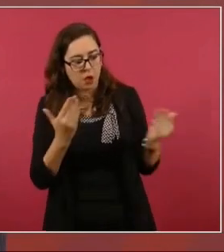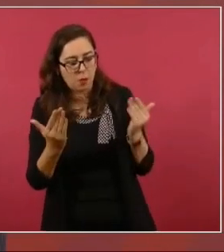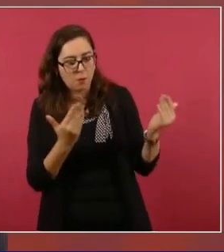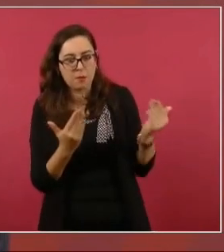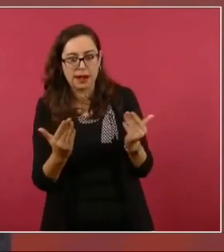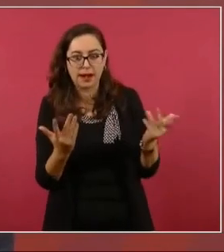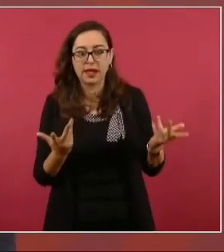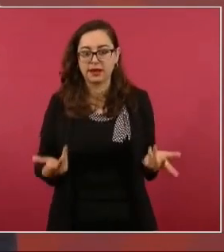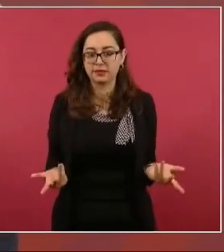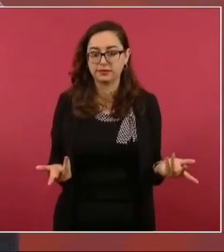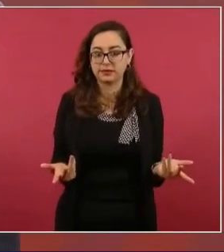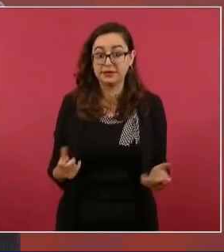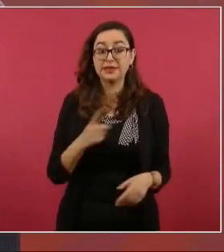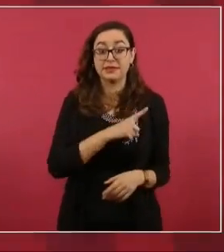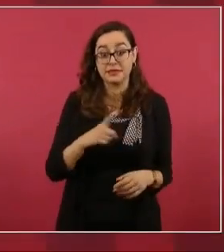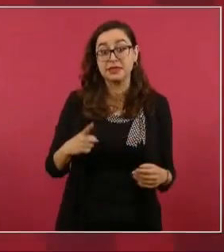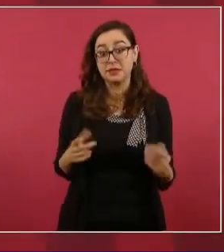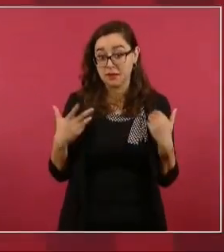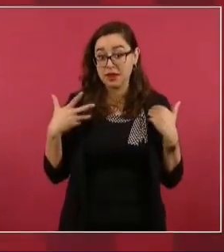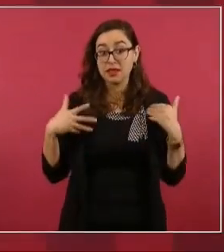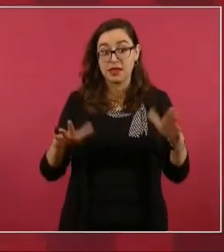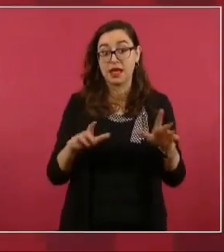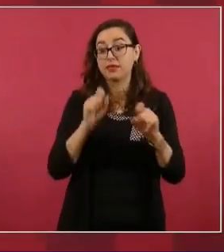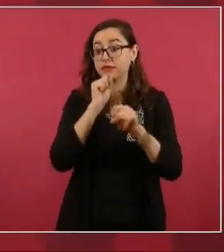Entonces, siempre